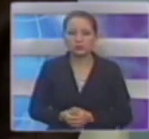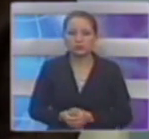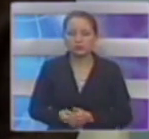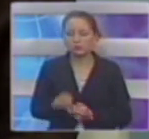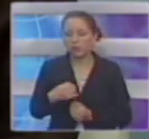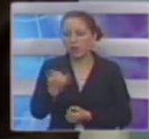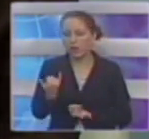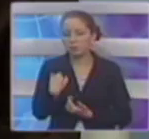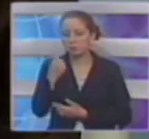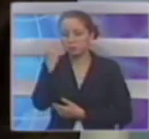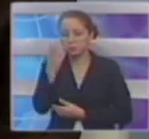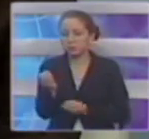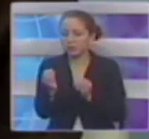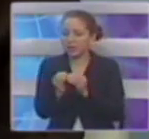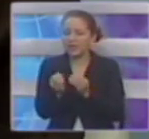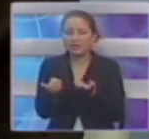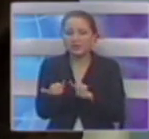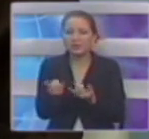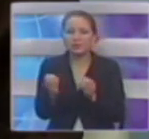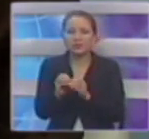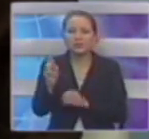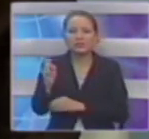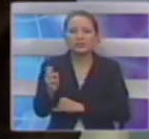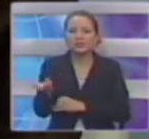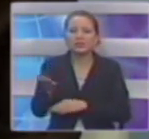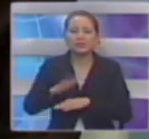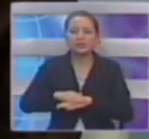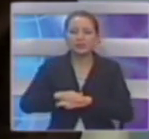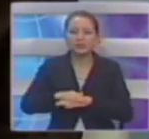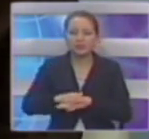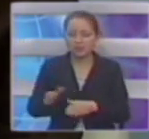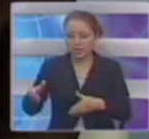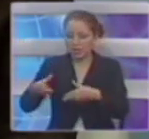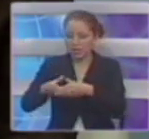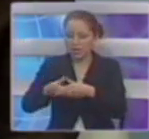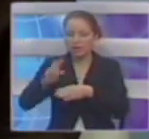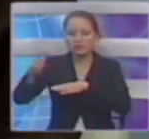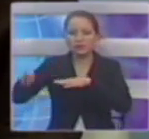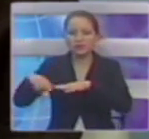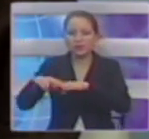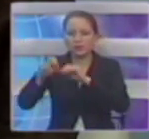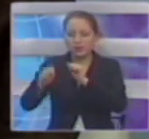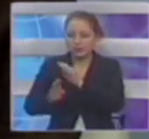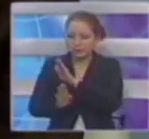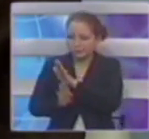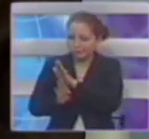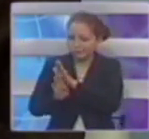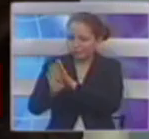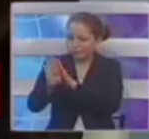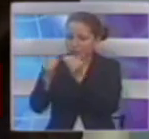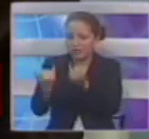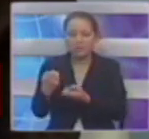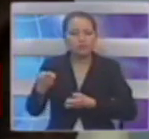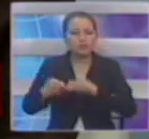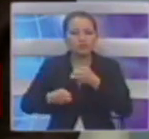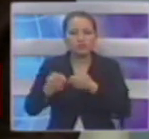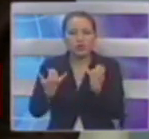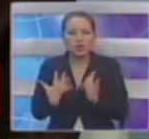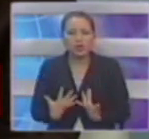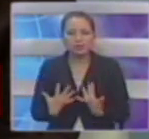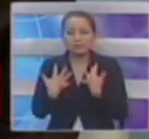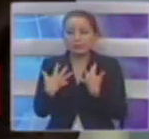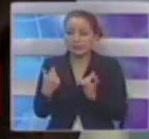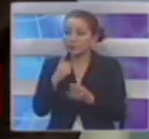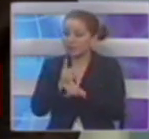muy oportuno, porque lo que más necesitamos precisamente es unidad nacional para poder salir de la crisis. El país se encuentra